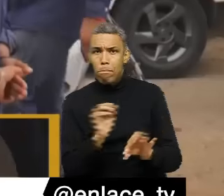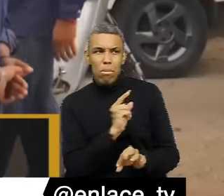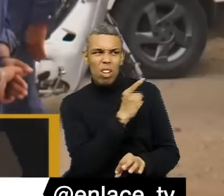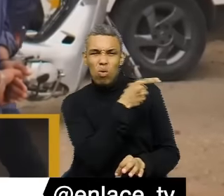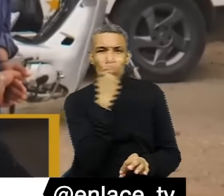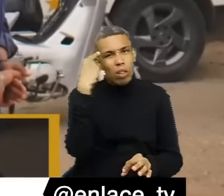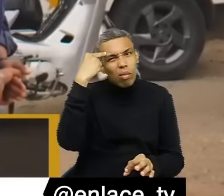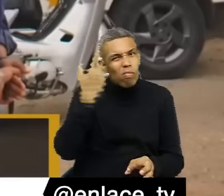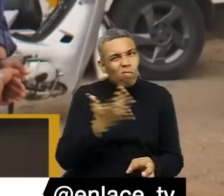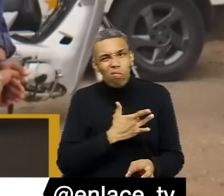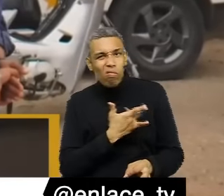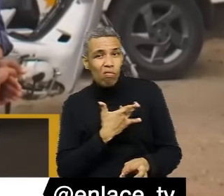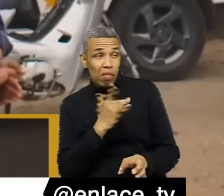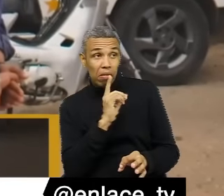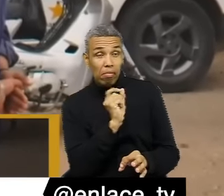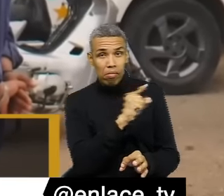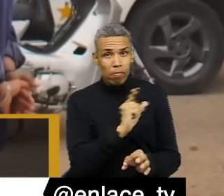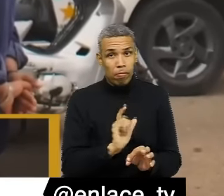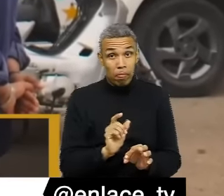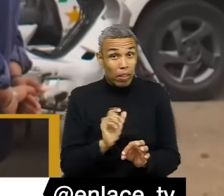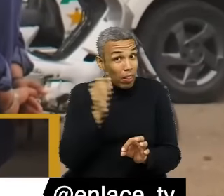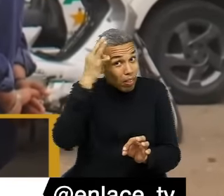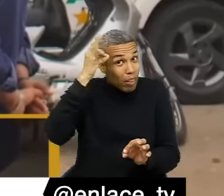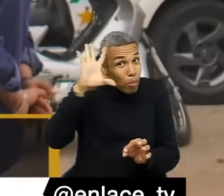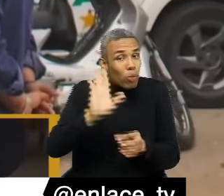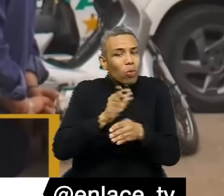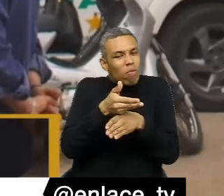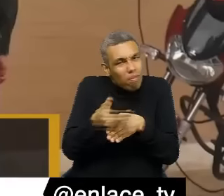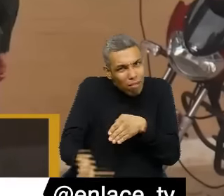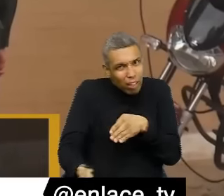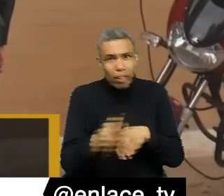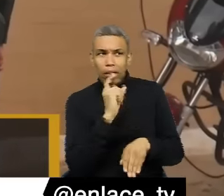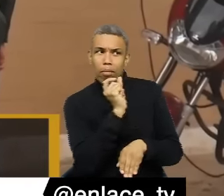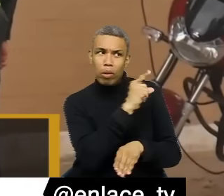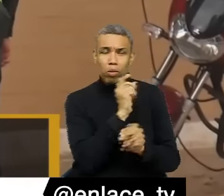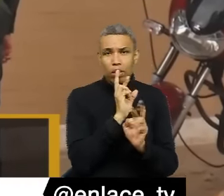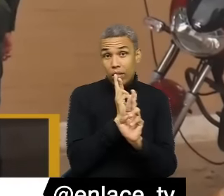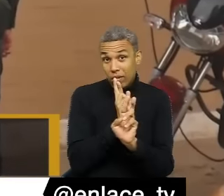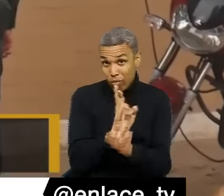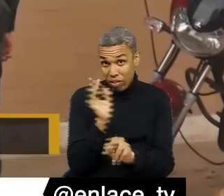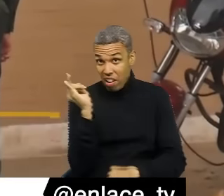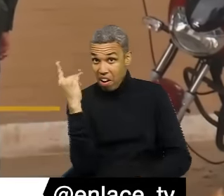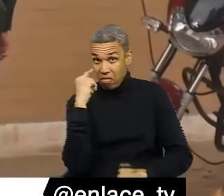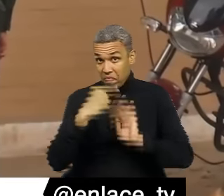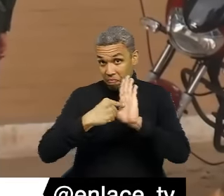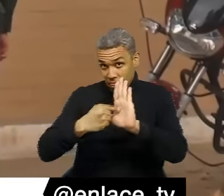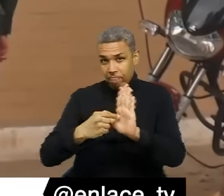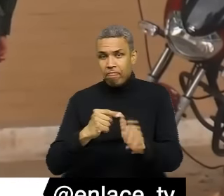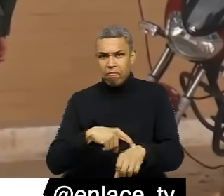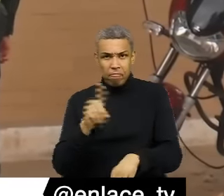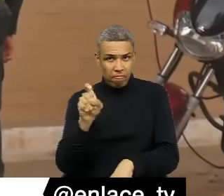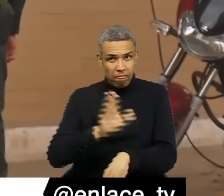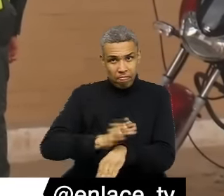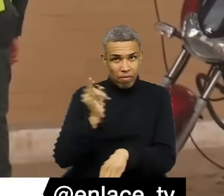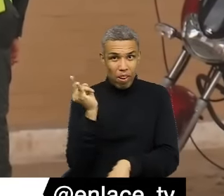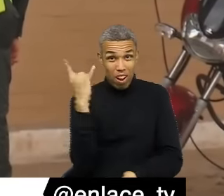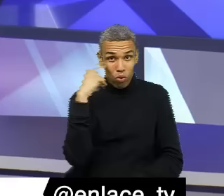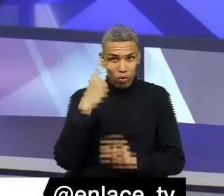respecto. Seguimos atentos a esta respuesta para lograr equilibrio en la información y de esta manera entregar una respuesta a dichos